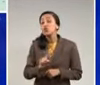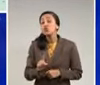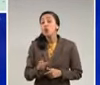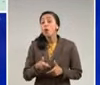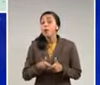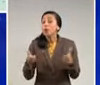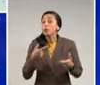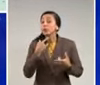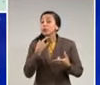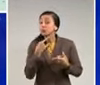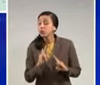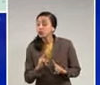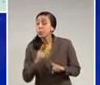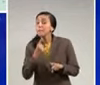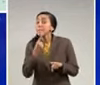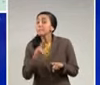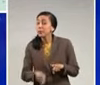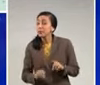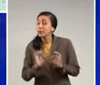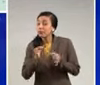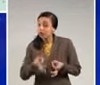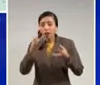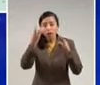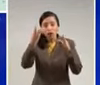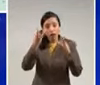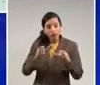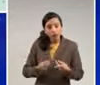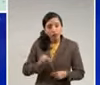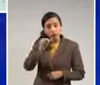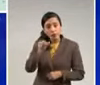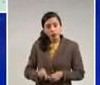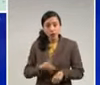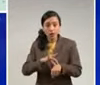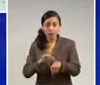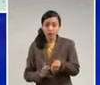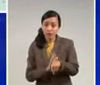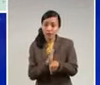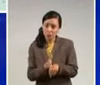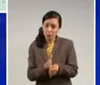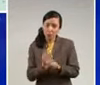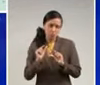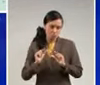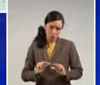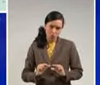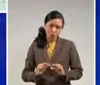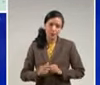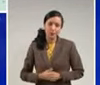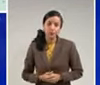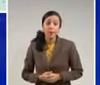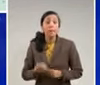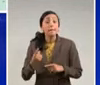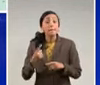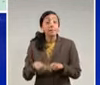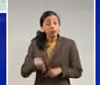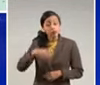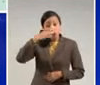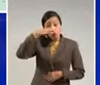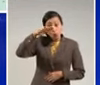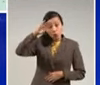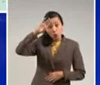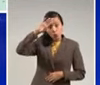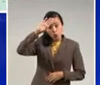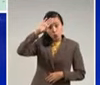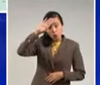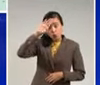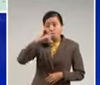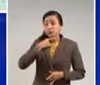fallecidos, pero realmente el número de casos que se diagnostican es muy bajo. No obstante, en Cuba, la